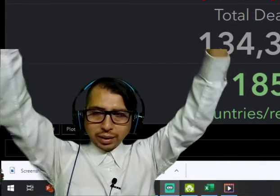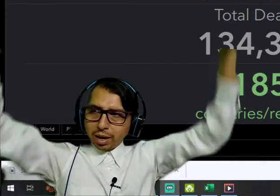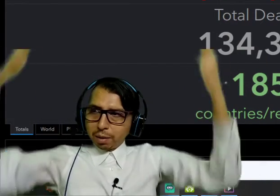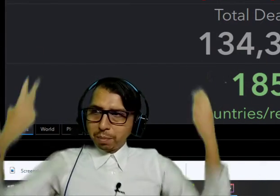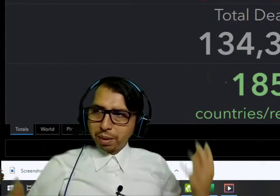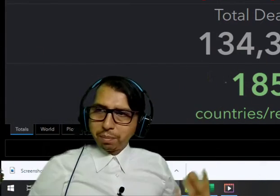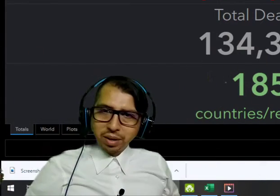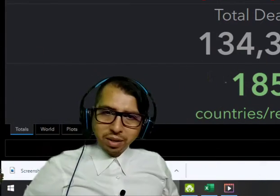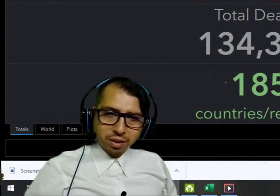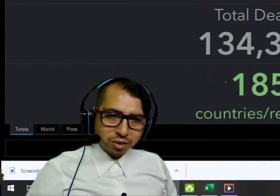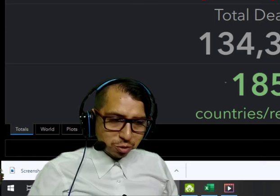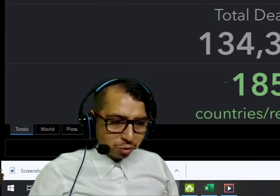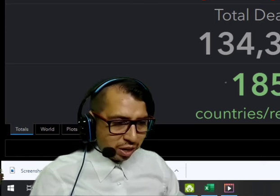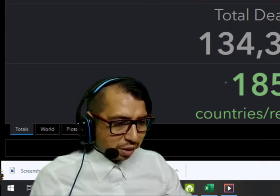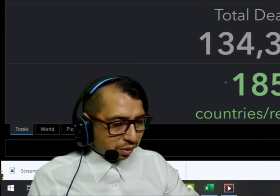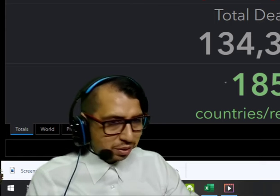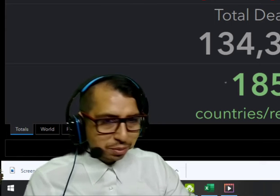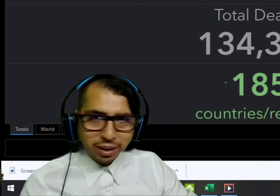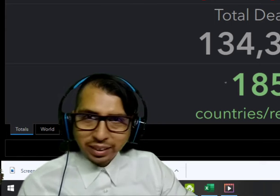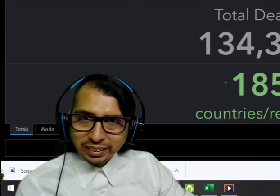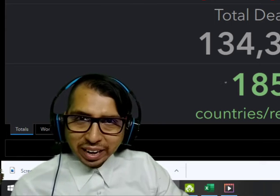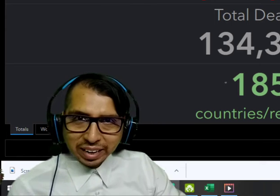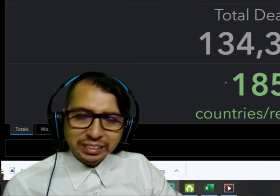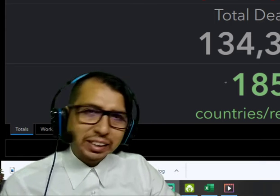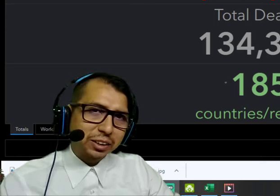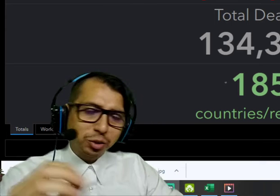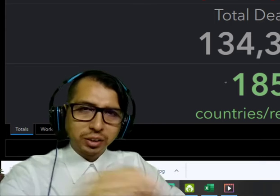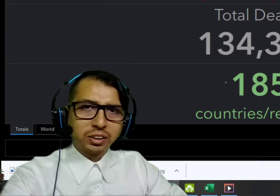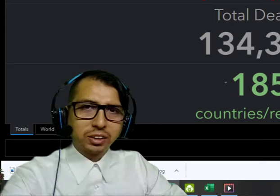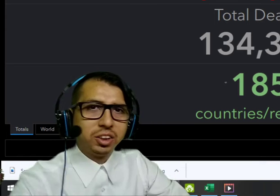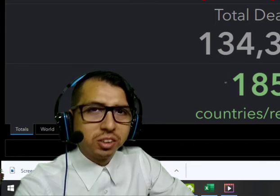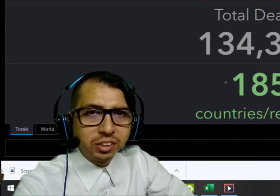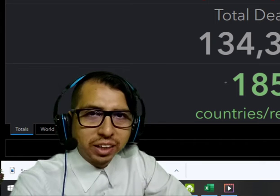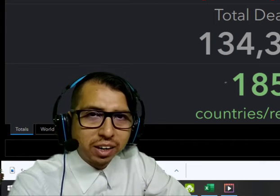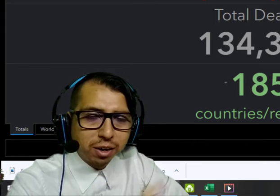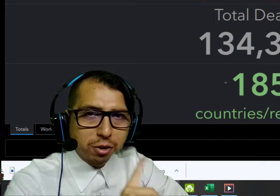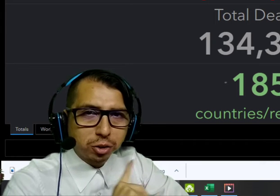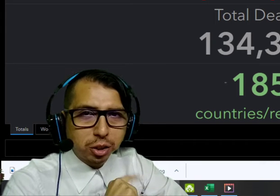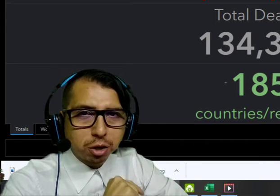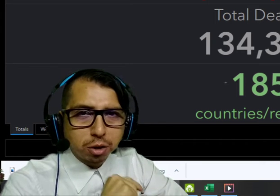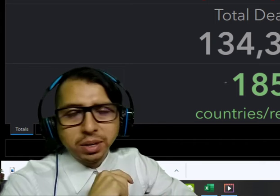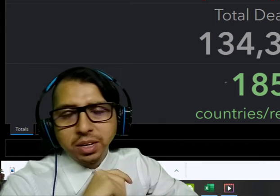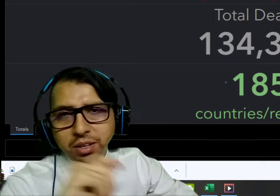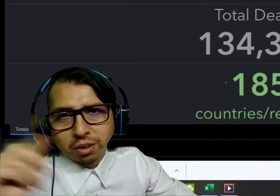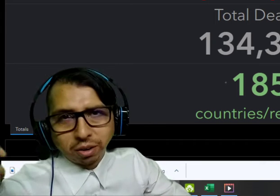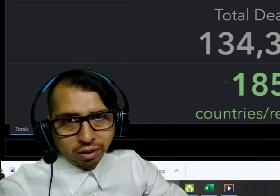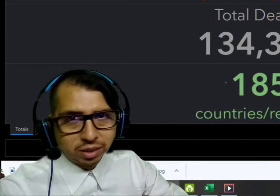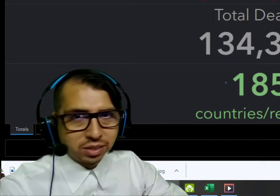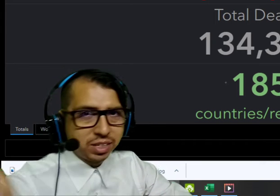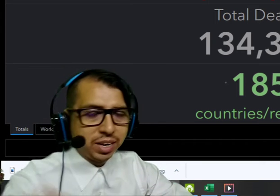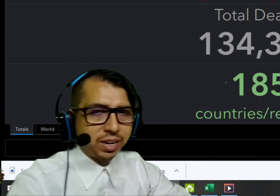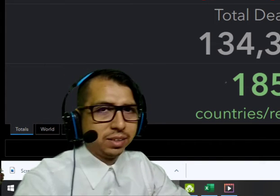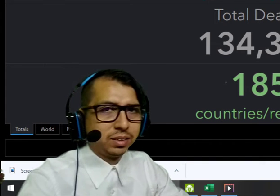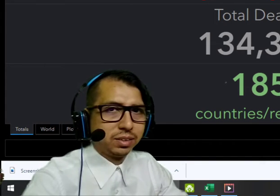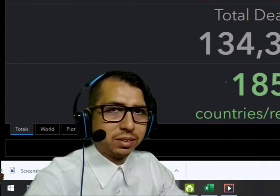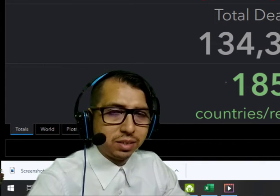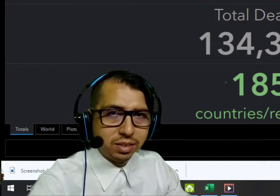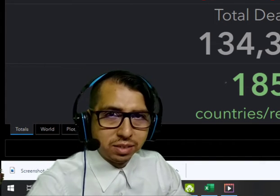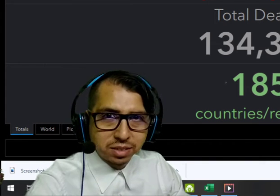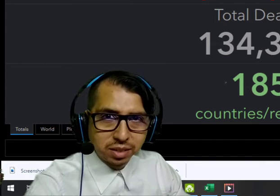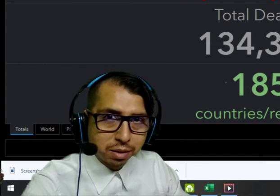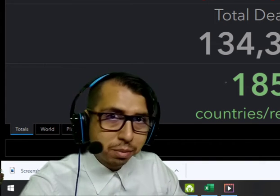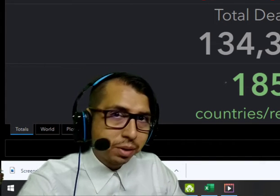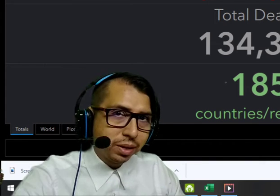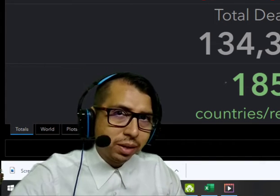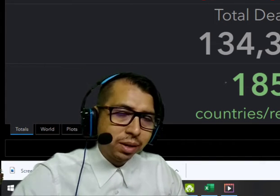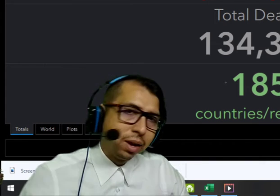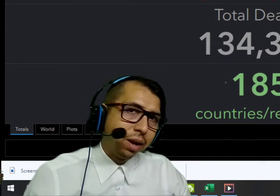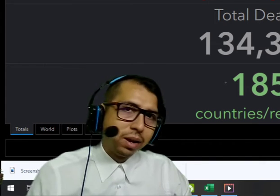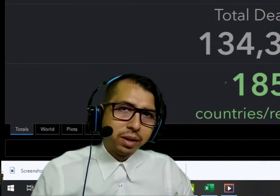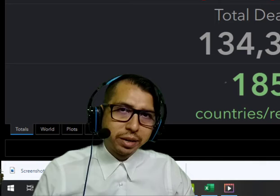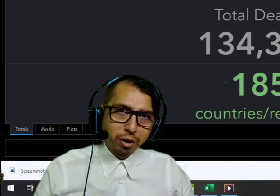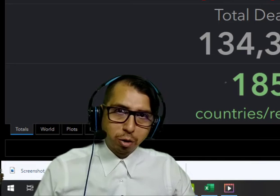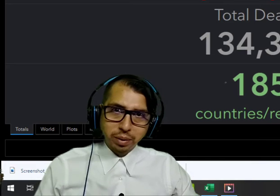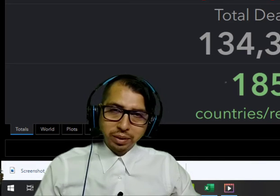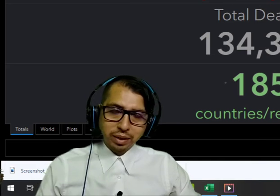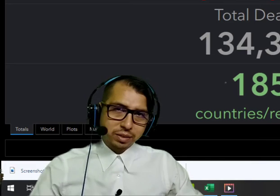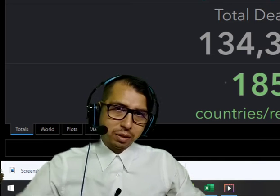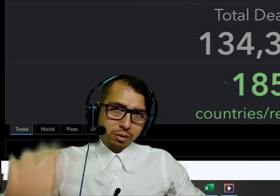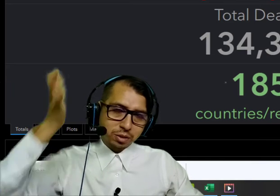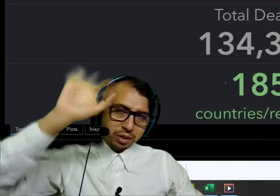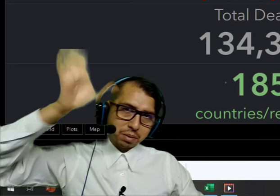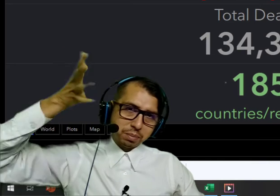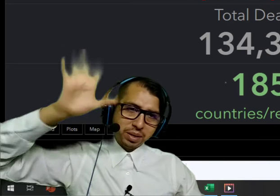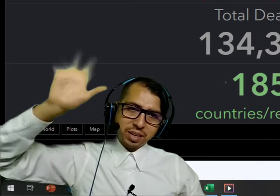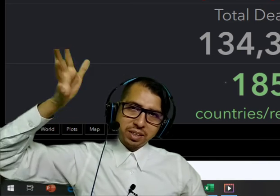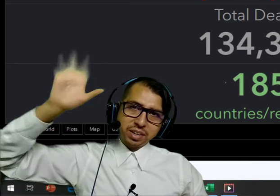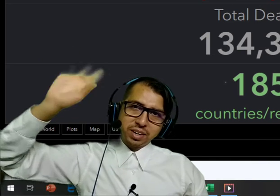Hola, ¿qué tal? Bienvenidos una vez más a esta su sección del NotiCovid. Hoy es día 15 de abril. Le quiero